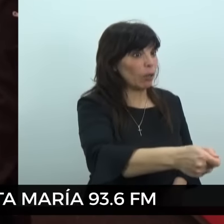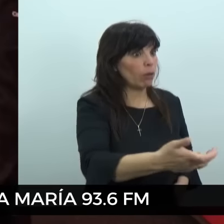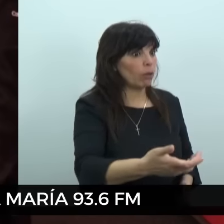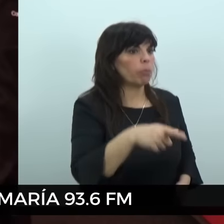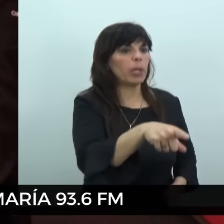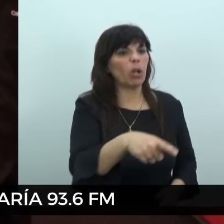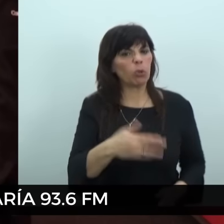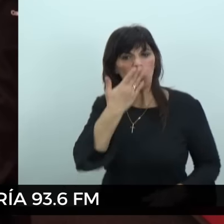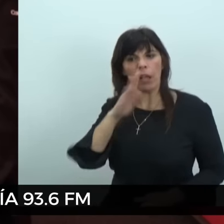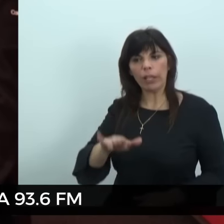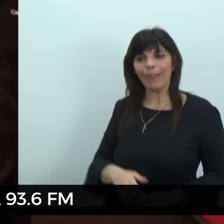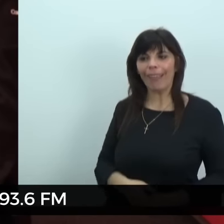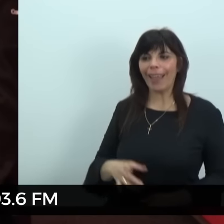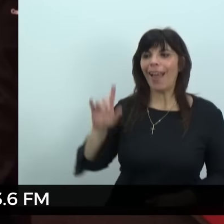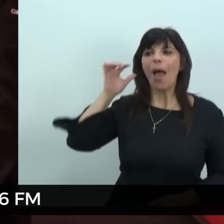todo?